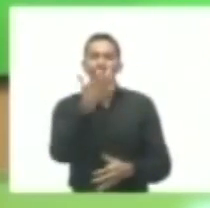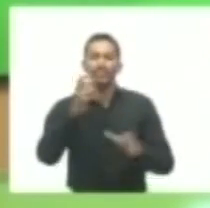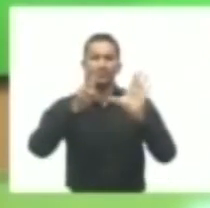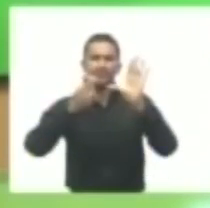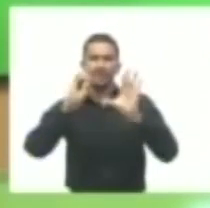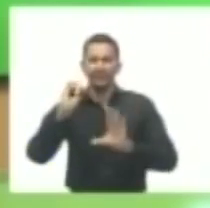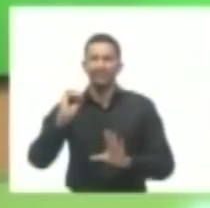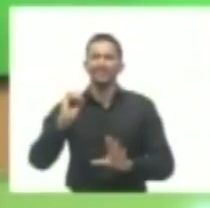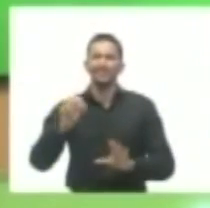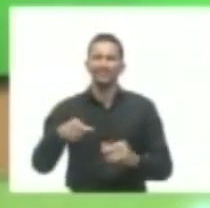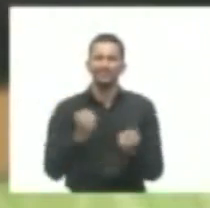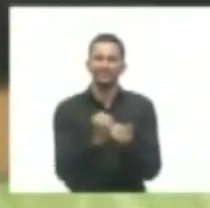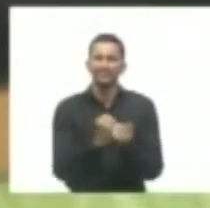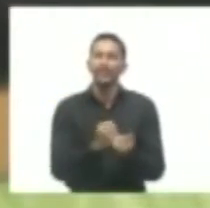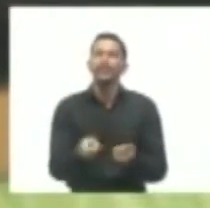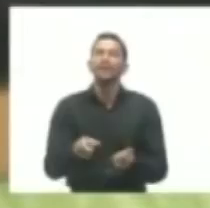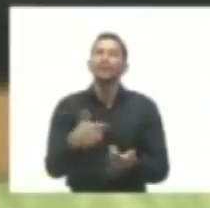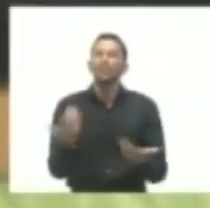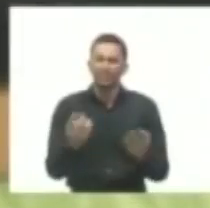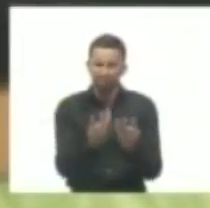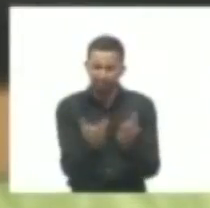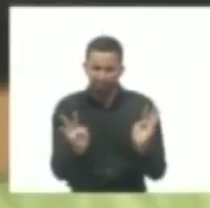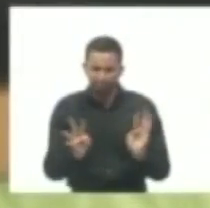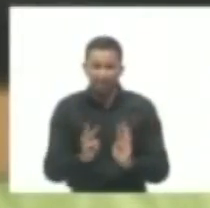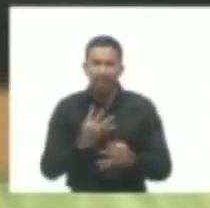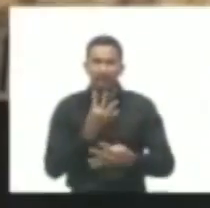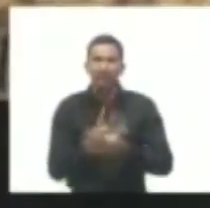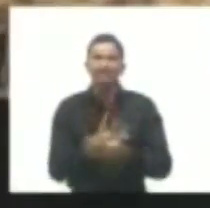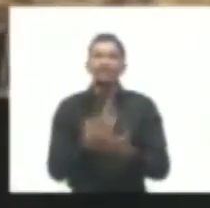un espacio que fue diseñado para 90 de ellos.